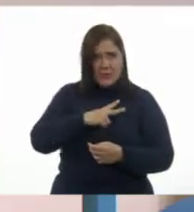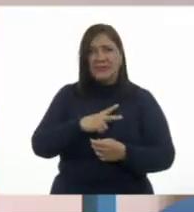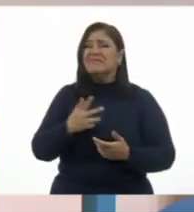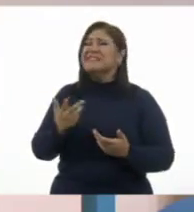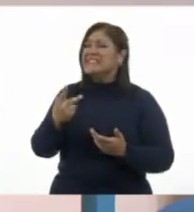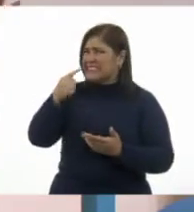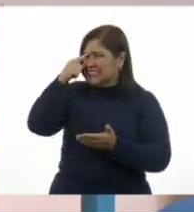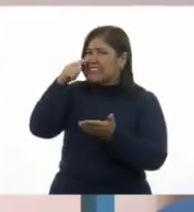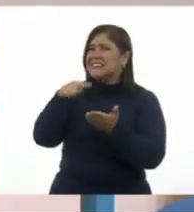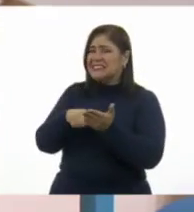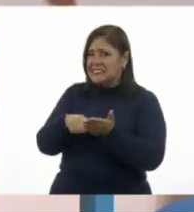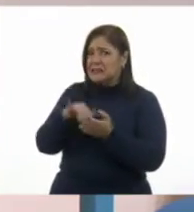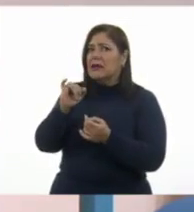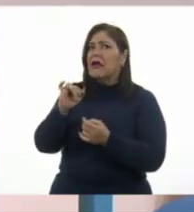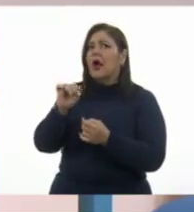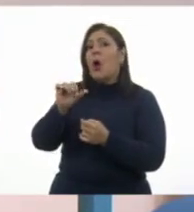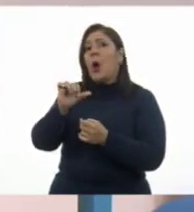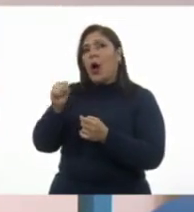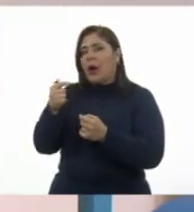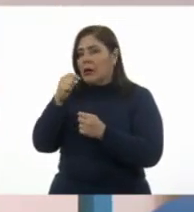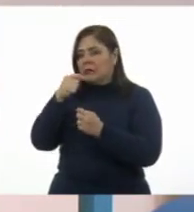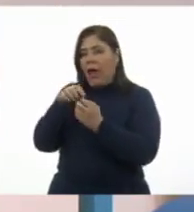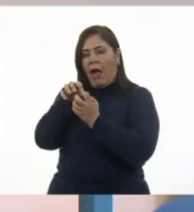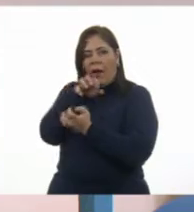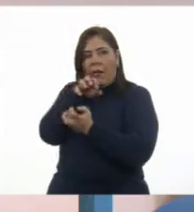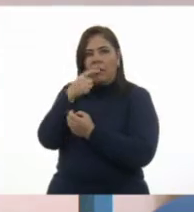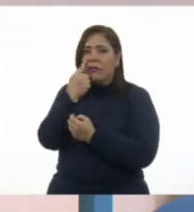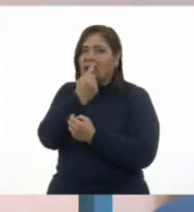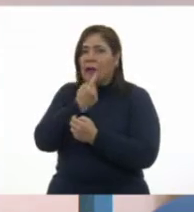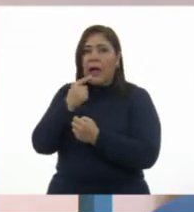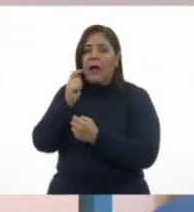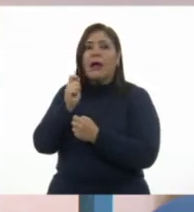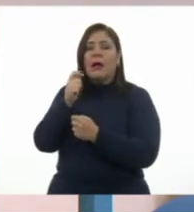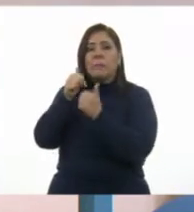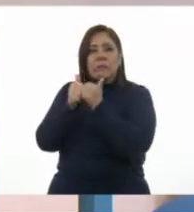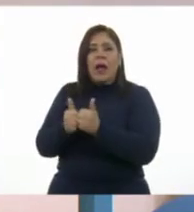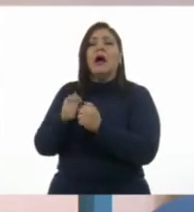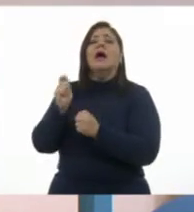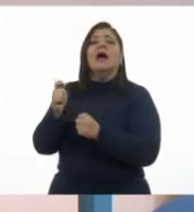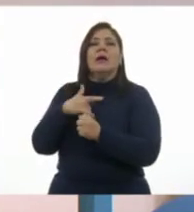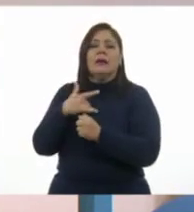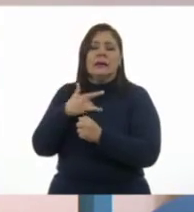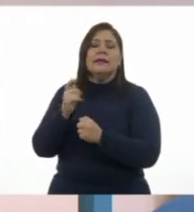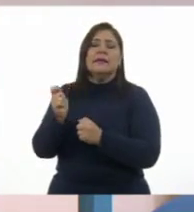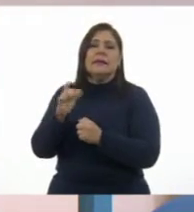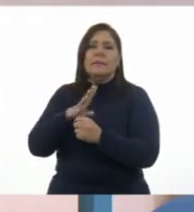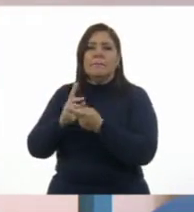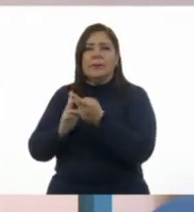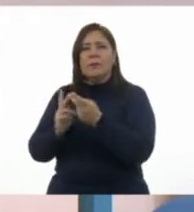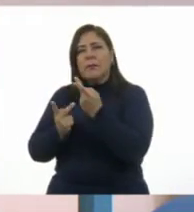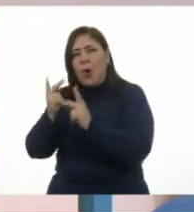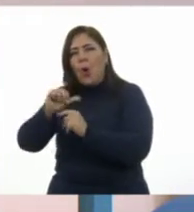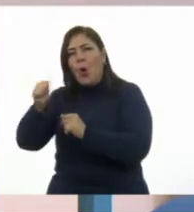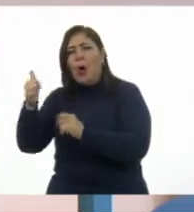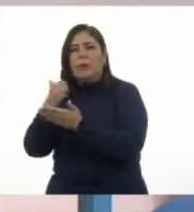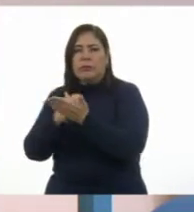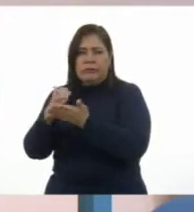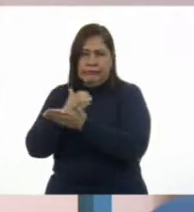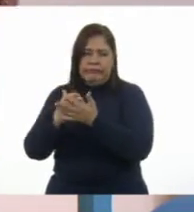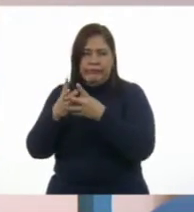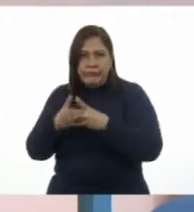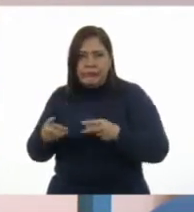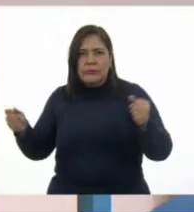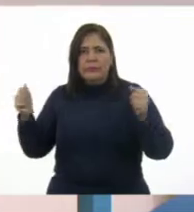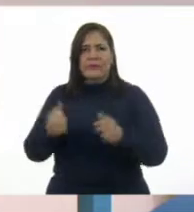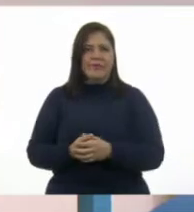Algo así. Y me curaron con otras plantas. Con su beñetla, mi anla gomla ñop, chukichak